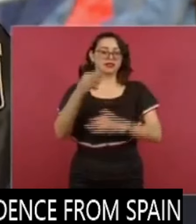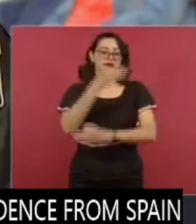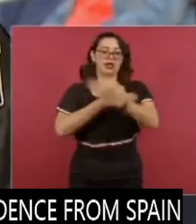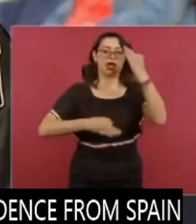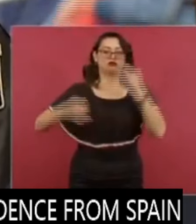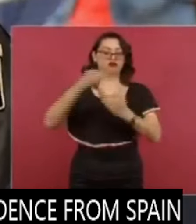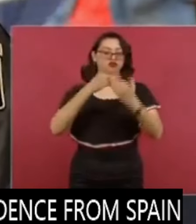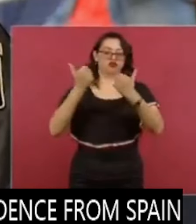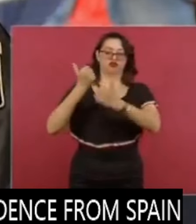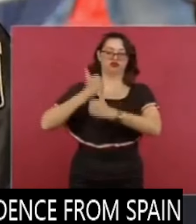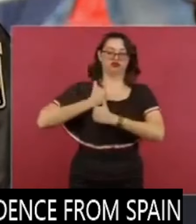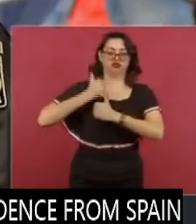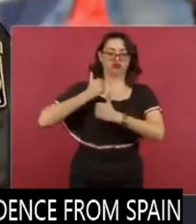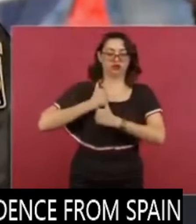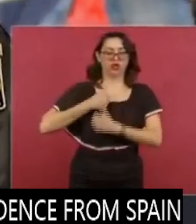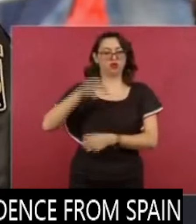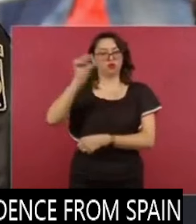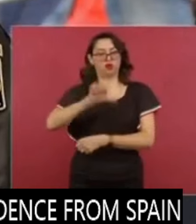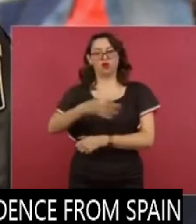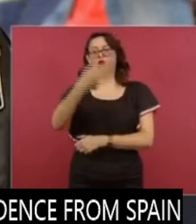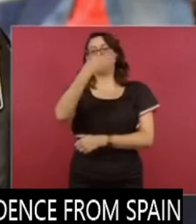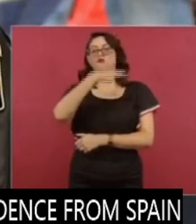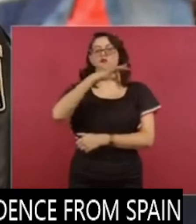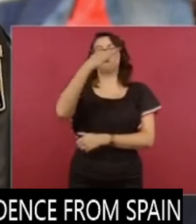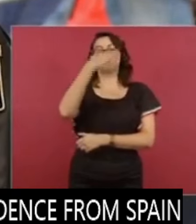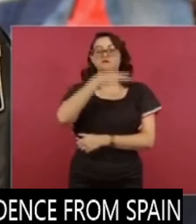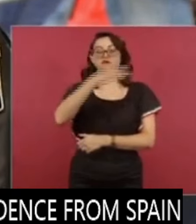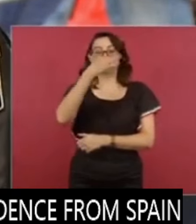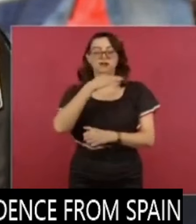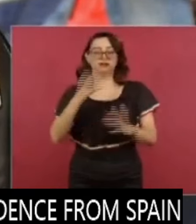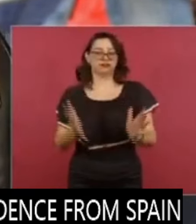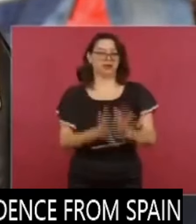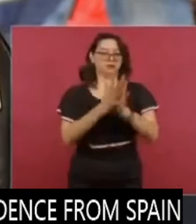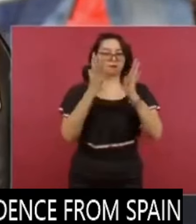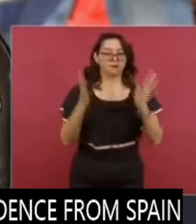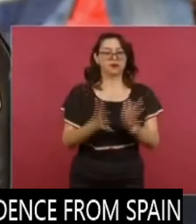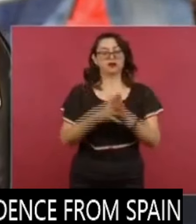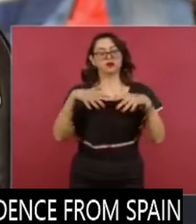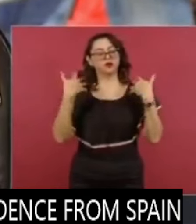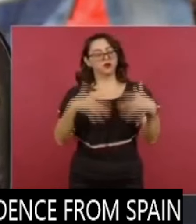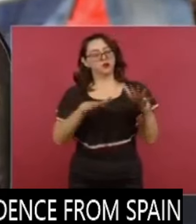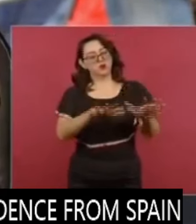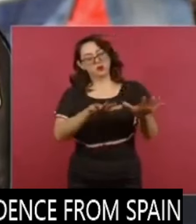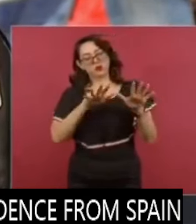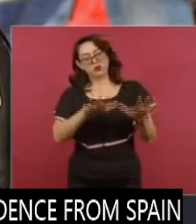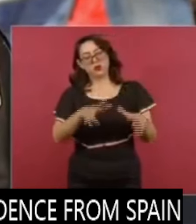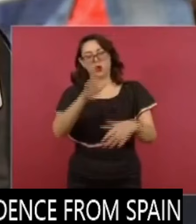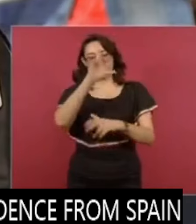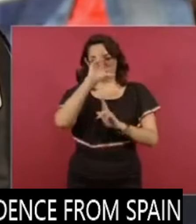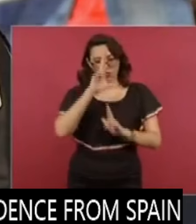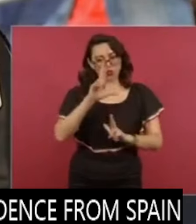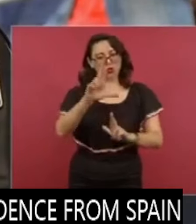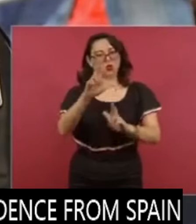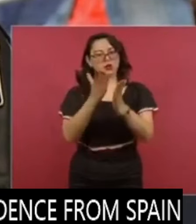Militar en los festejos de sus dos siglos de gloria, honor, lealtad.